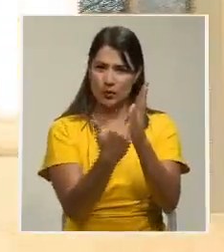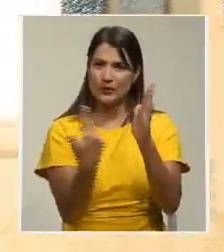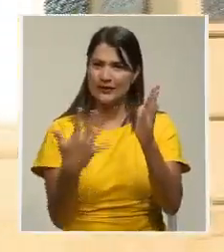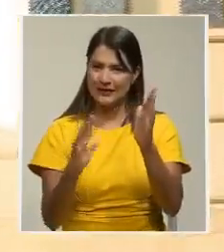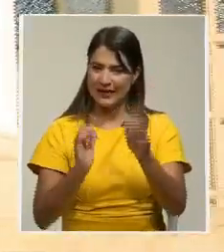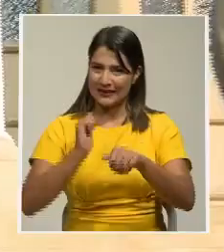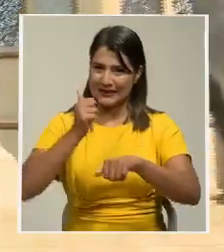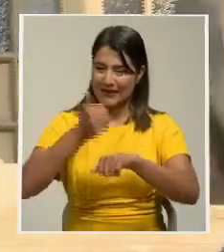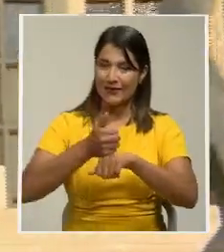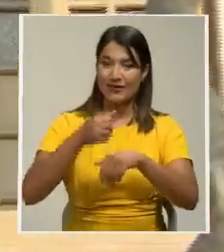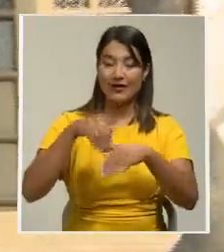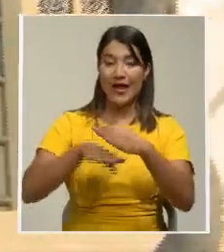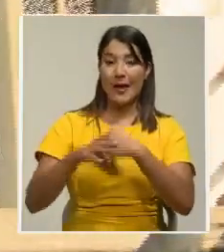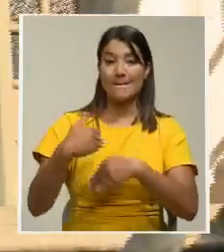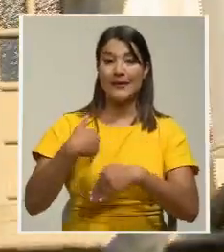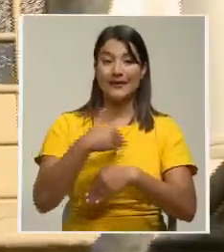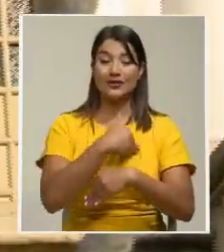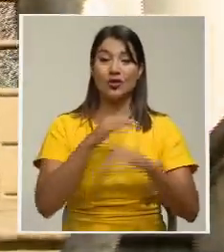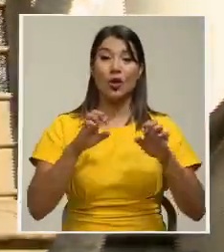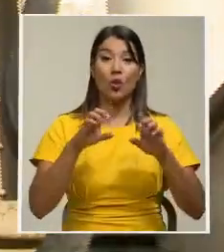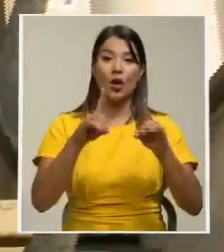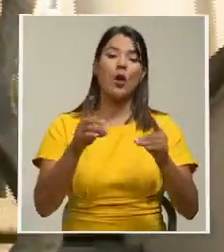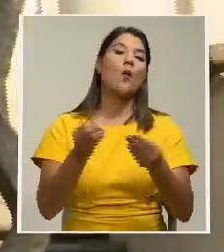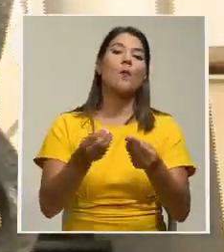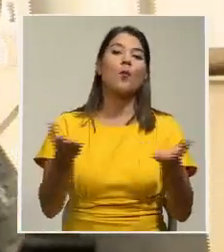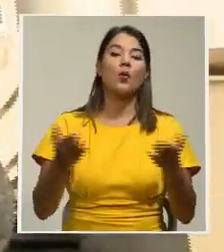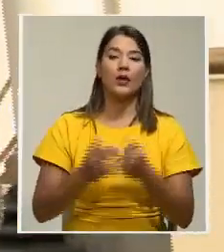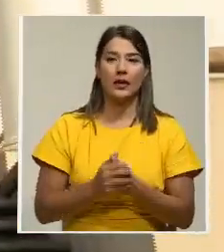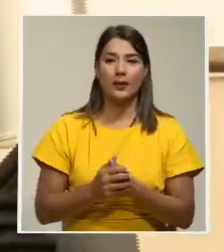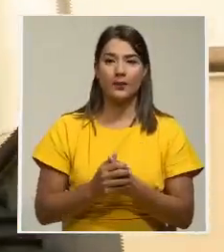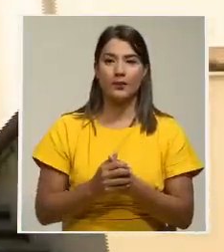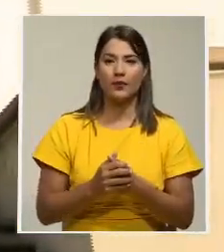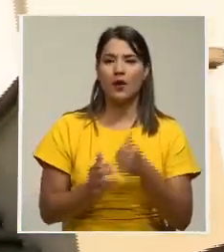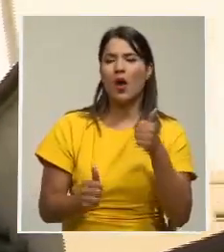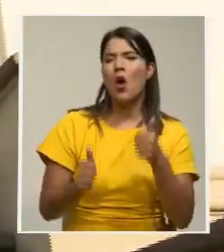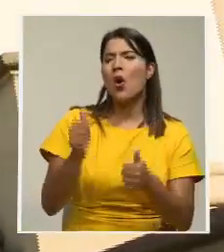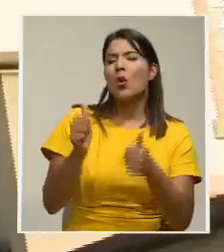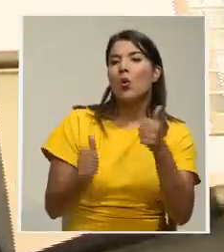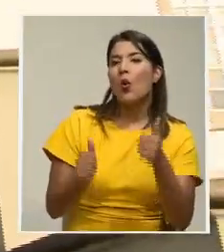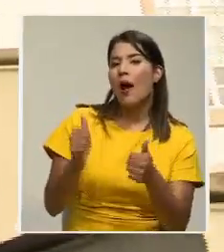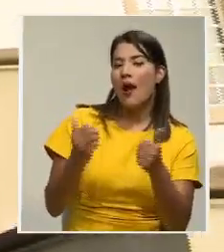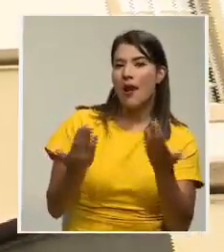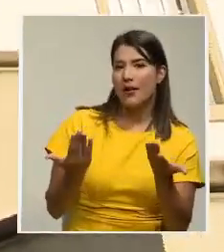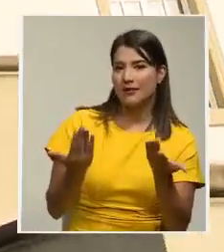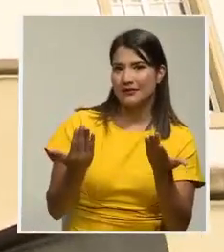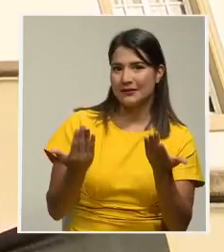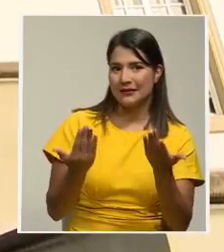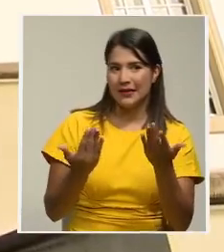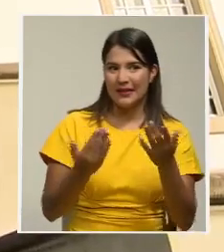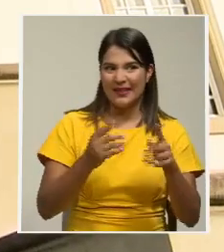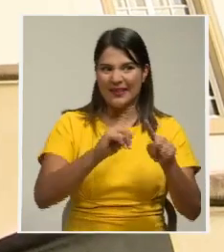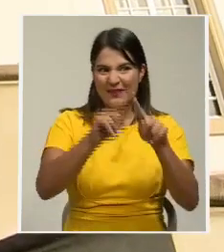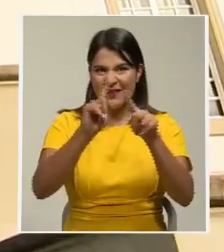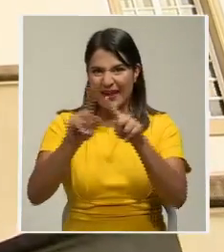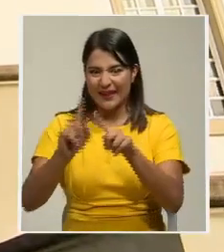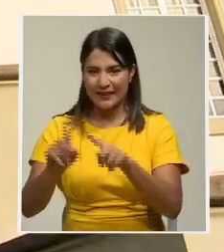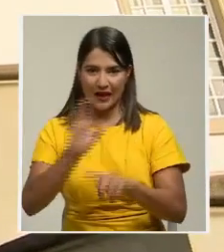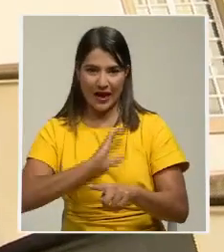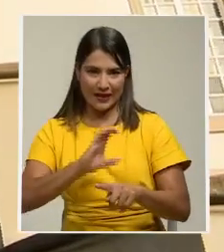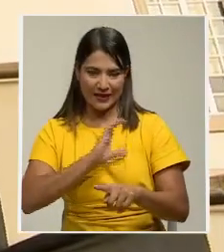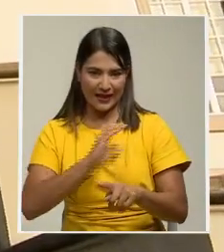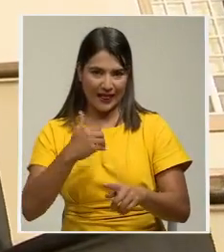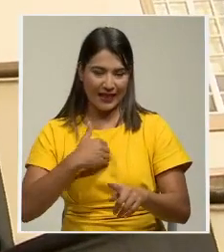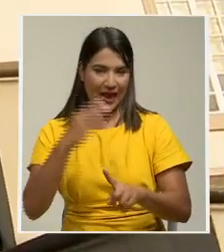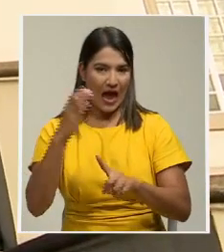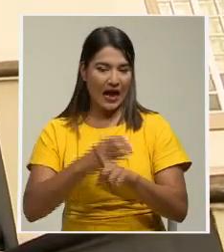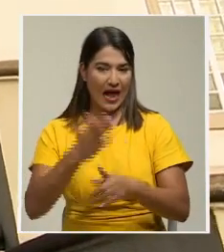nivel del Ministerio de Educación Pública, cuáles eran esas variantes por centro educativo. Por ejemplo, como bien lo